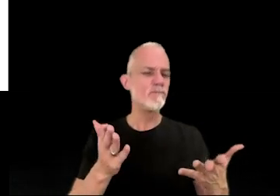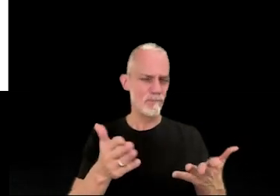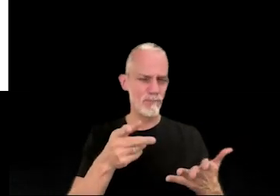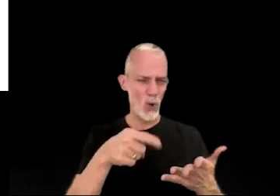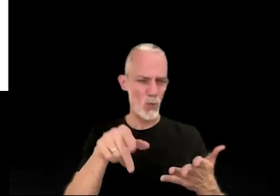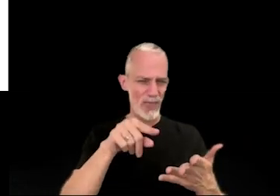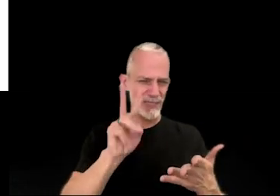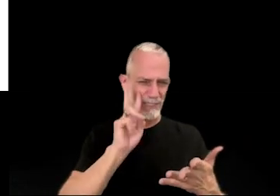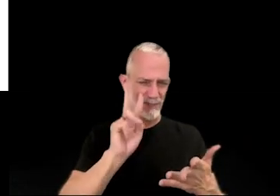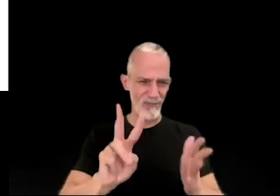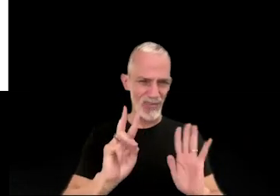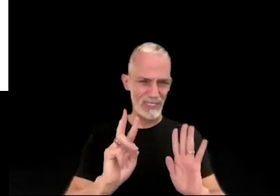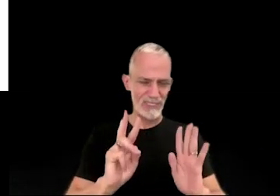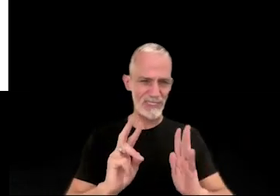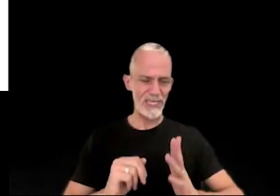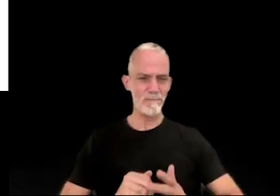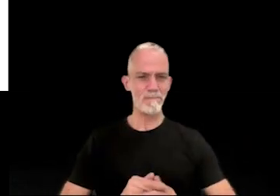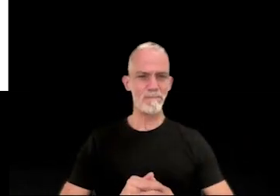que